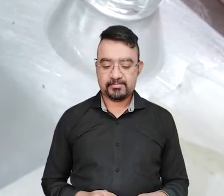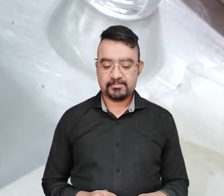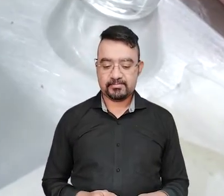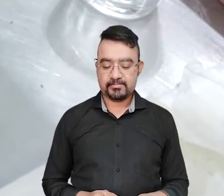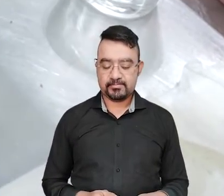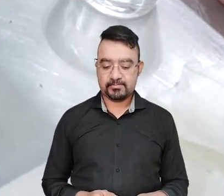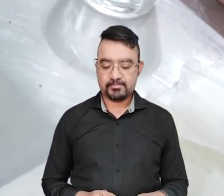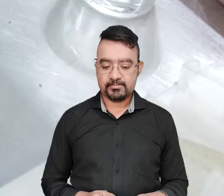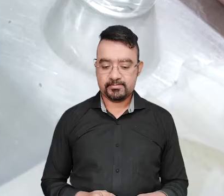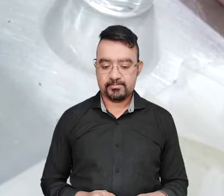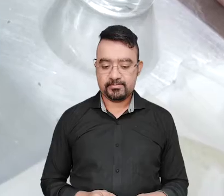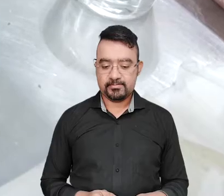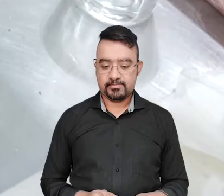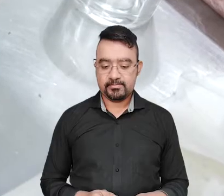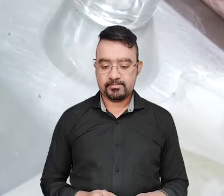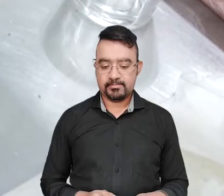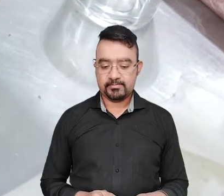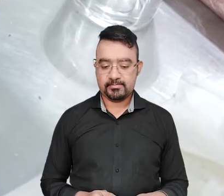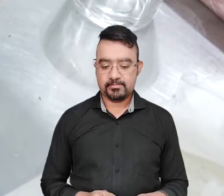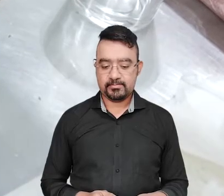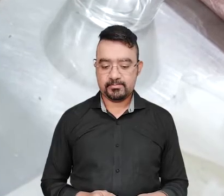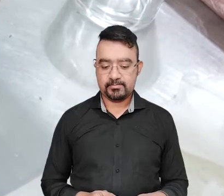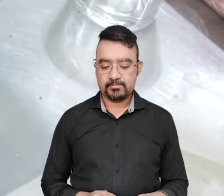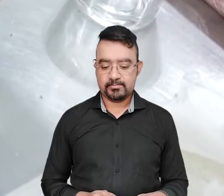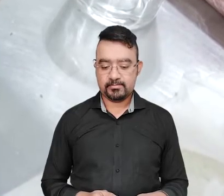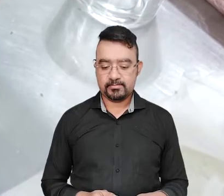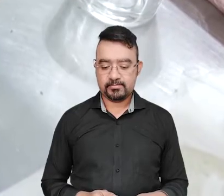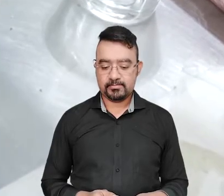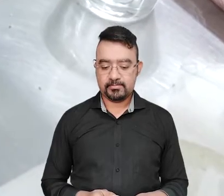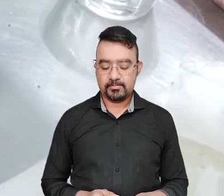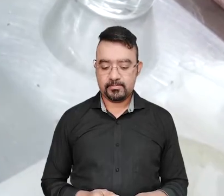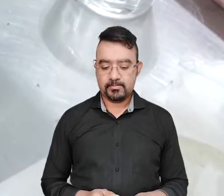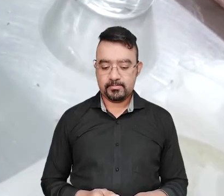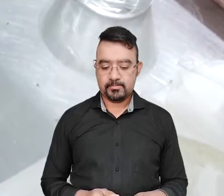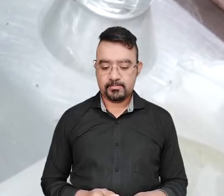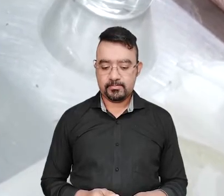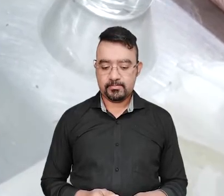Ojalá compartiéramos siempre. Vamos a echarle ya un ultimito que tengo por acá.